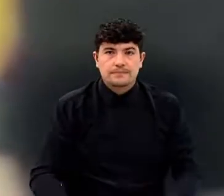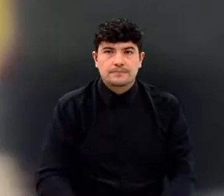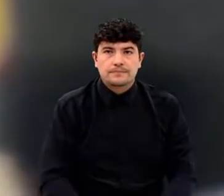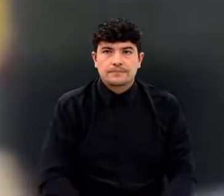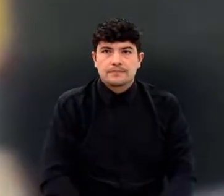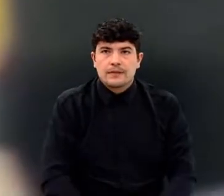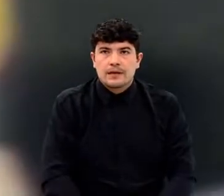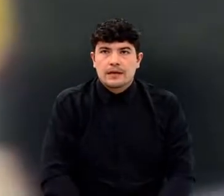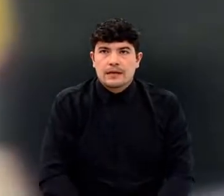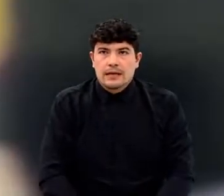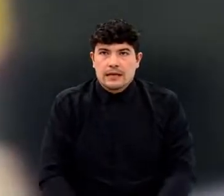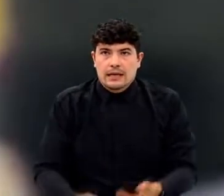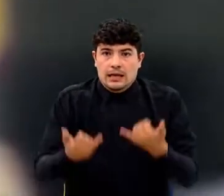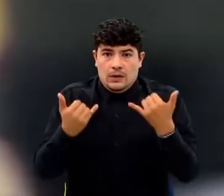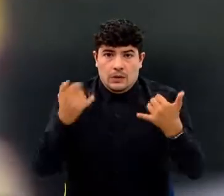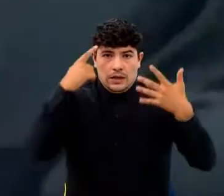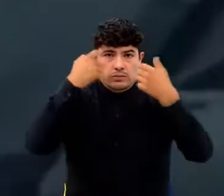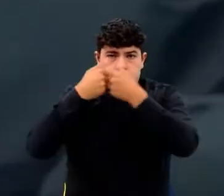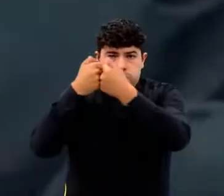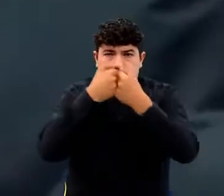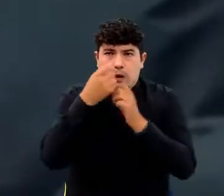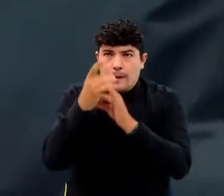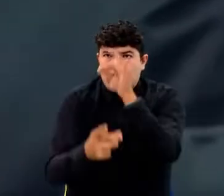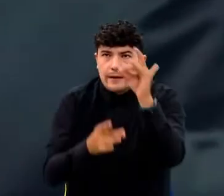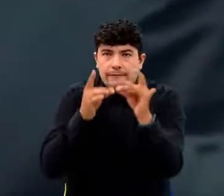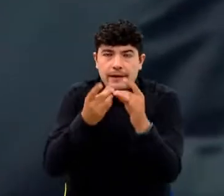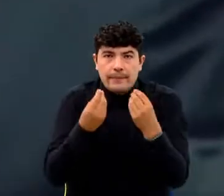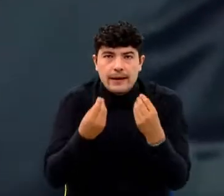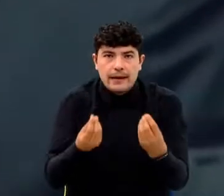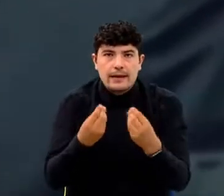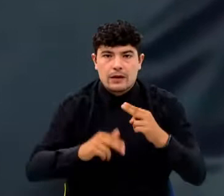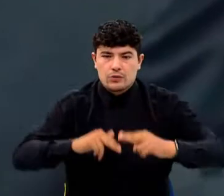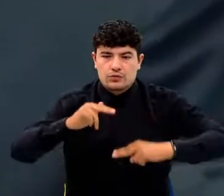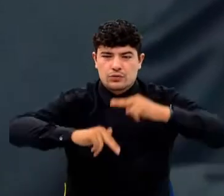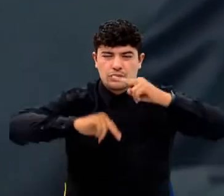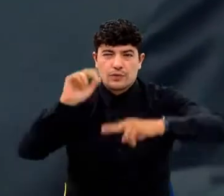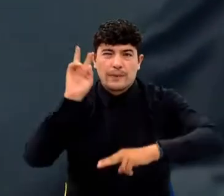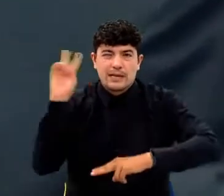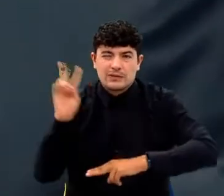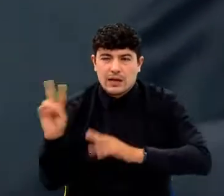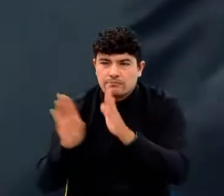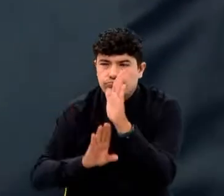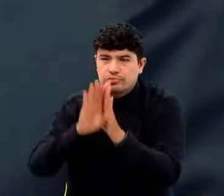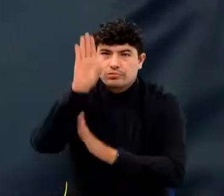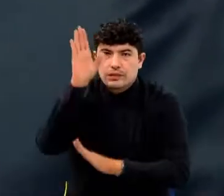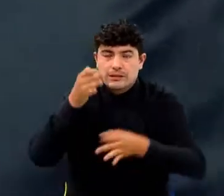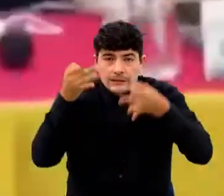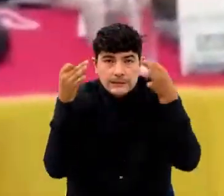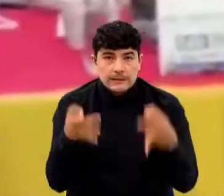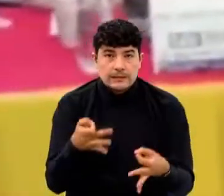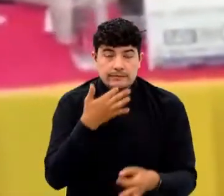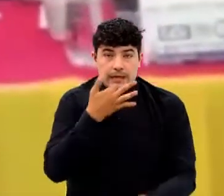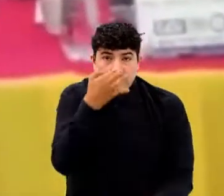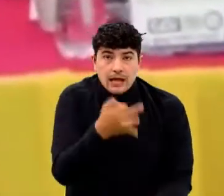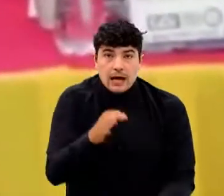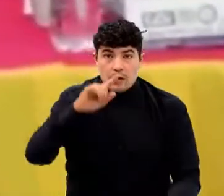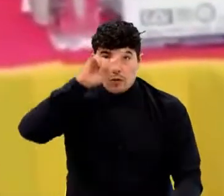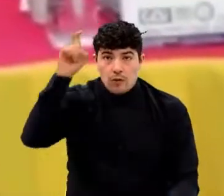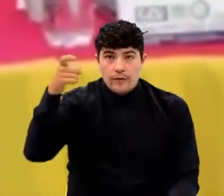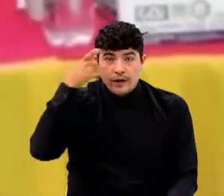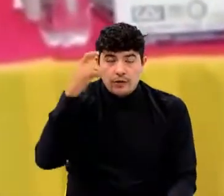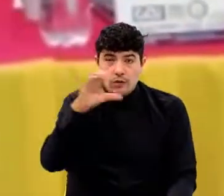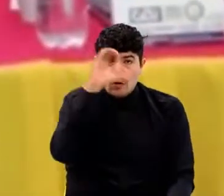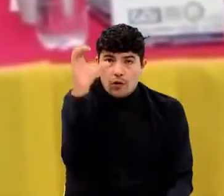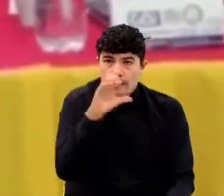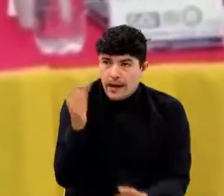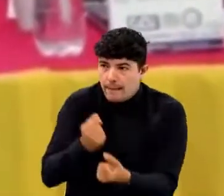yo creo que esta es la alianza perfecta que estamos construyendo en este momento para la construcción de esa Venezuela potencia. Y bueno, indiscutiblemente la participación del gobierno regional,